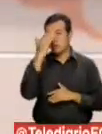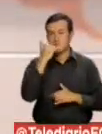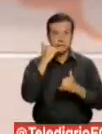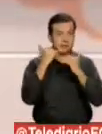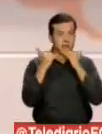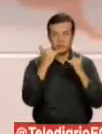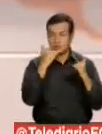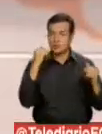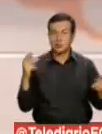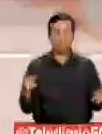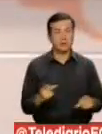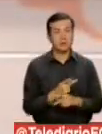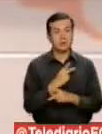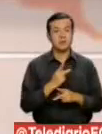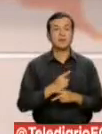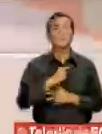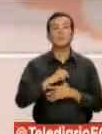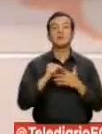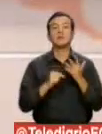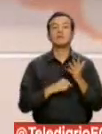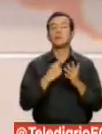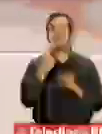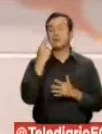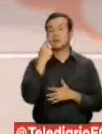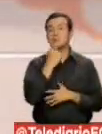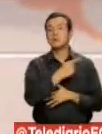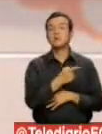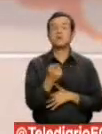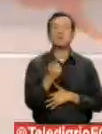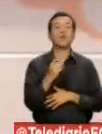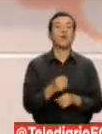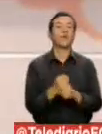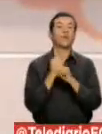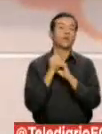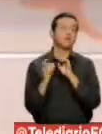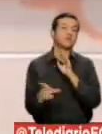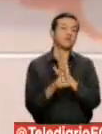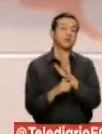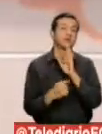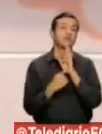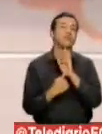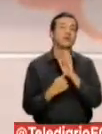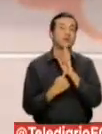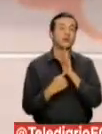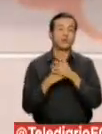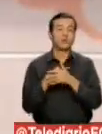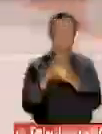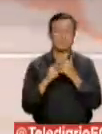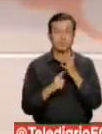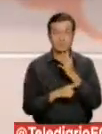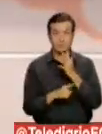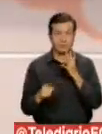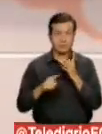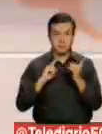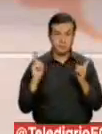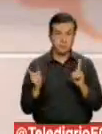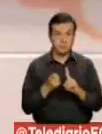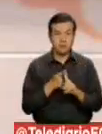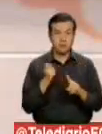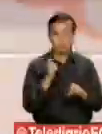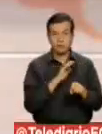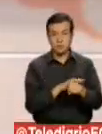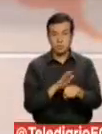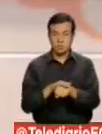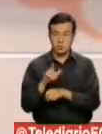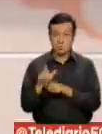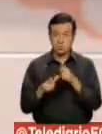delictivos, tenemos que establecer justamente la obligación jurídica de hacer las cosas. Tenían primero que convocar a